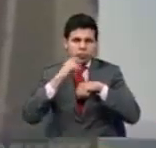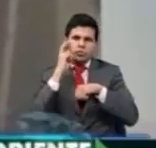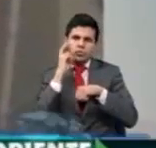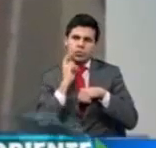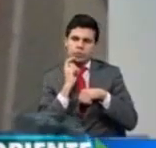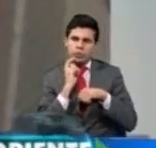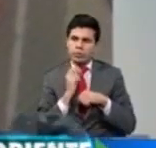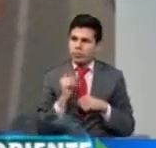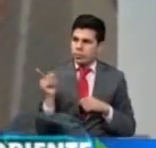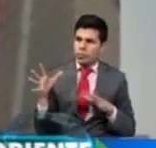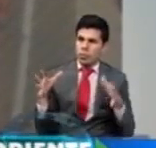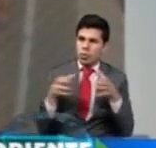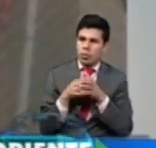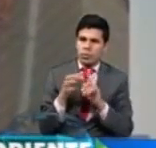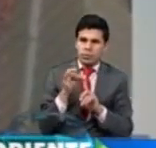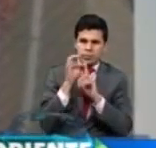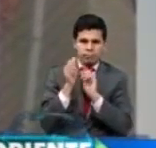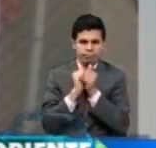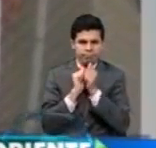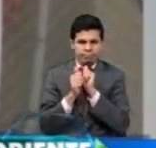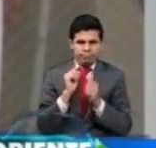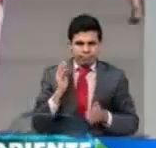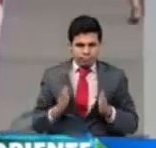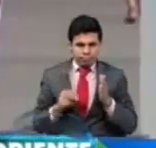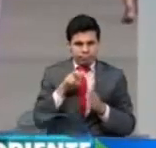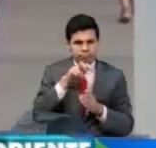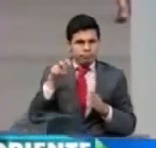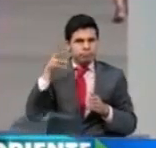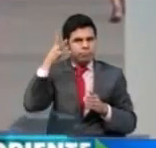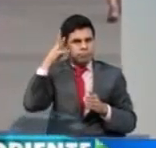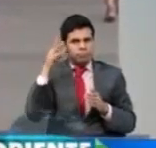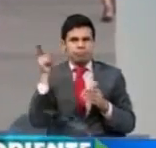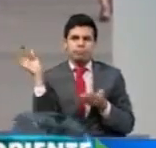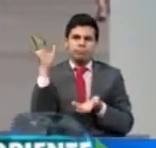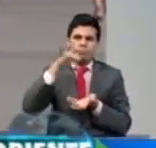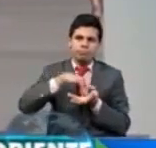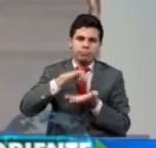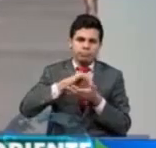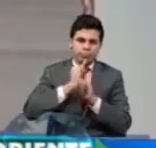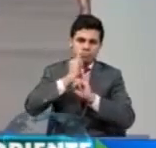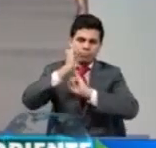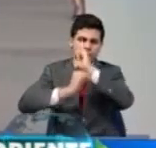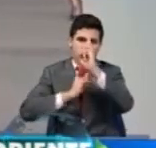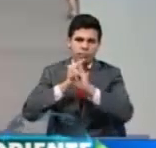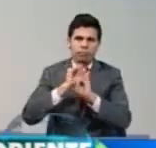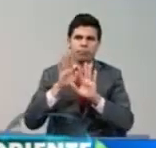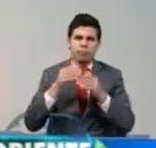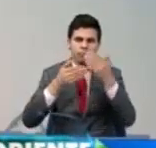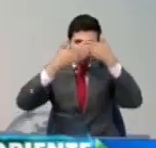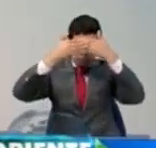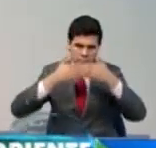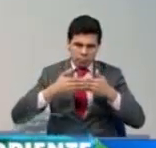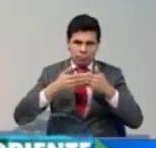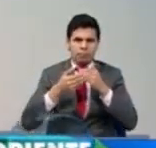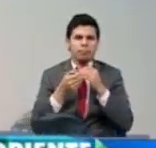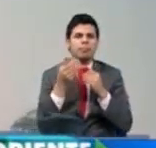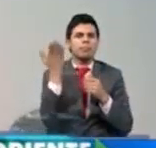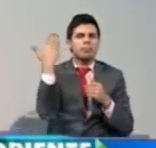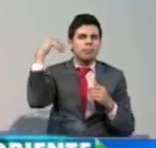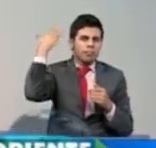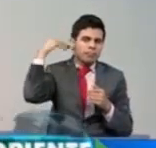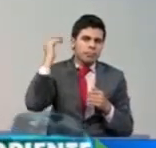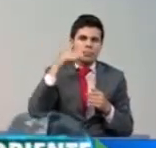un balance entregaron los atletas paralímpicos de norte de santander en el open internacional de para atletismo que se realizó el fin de semana